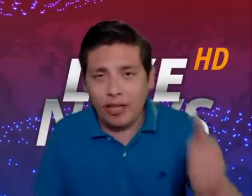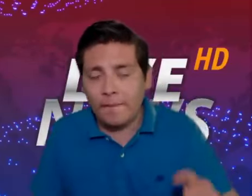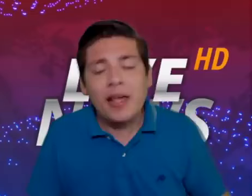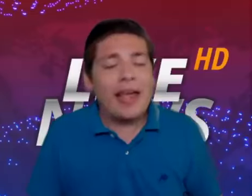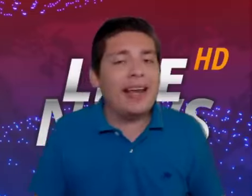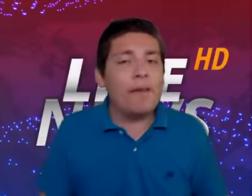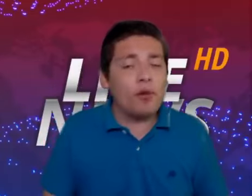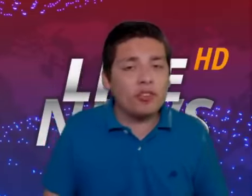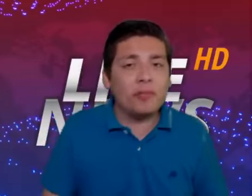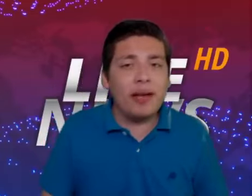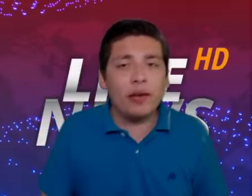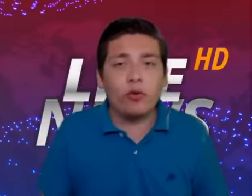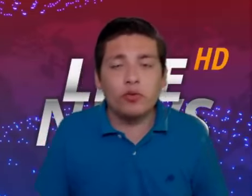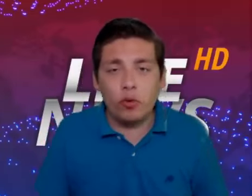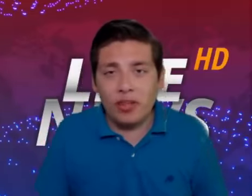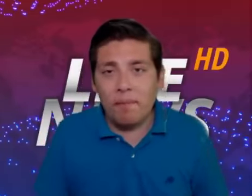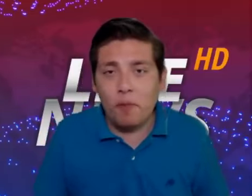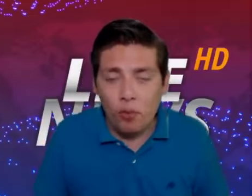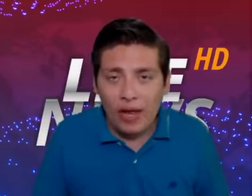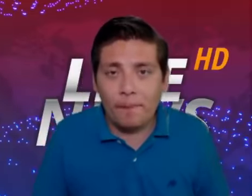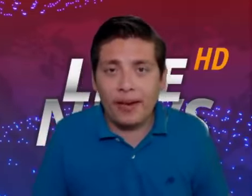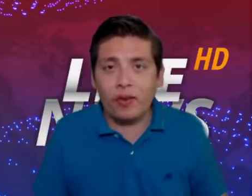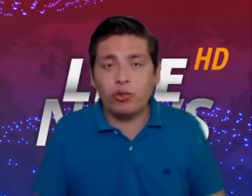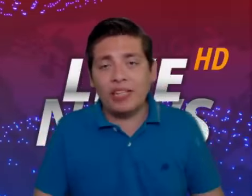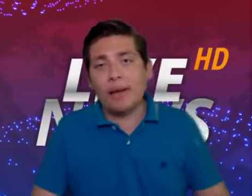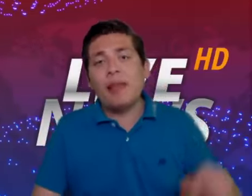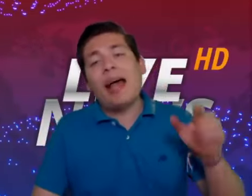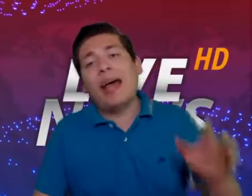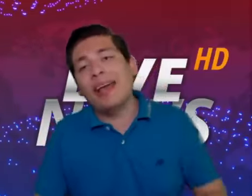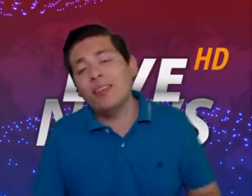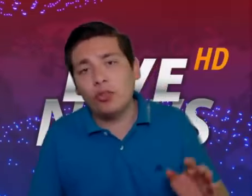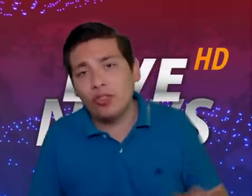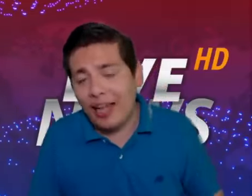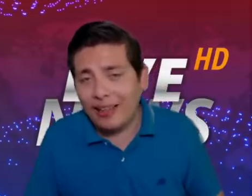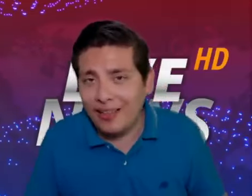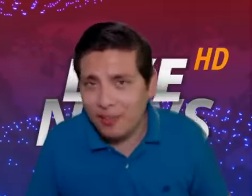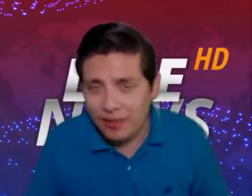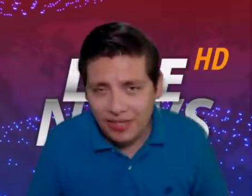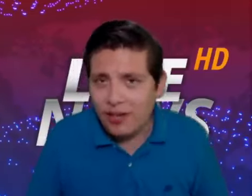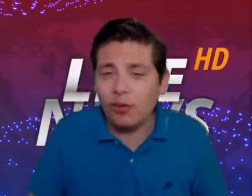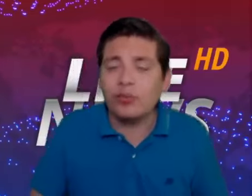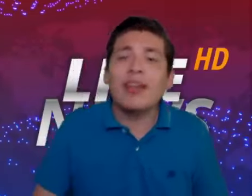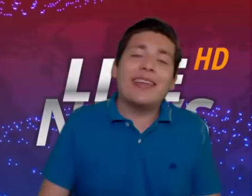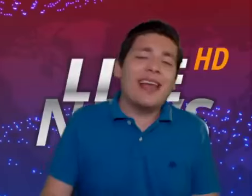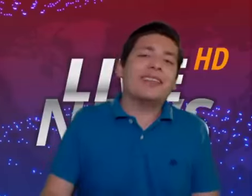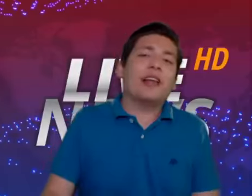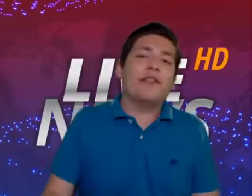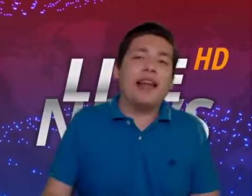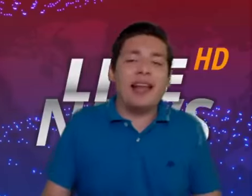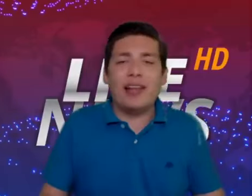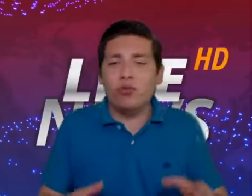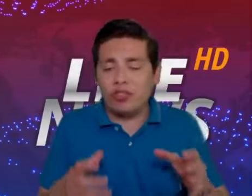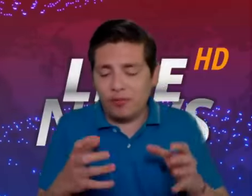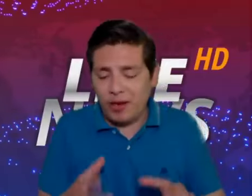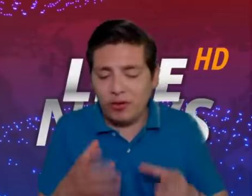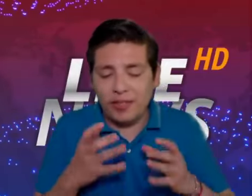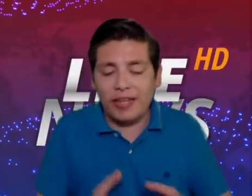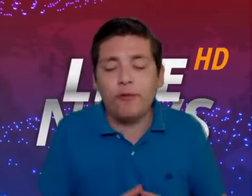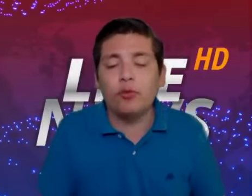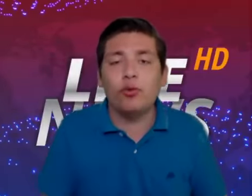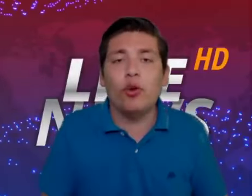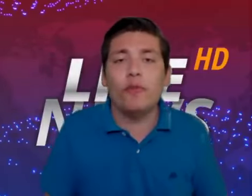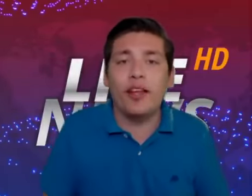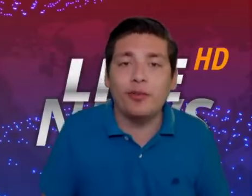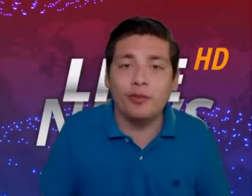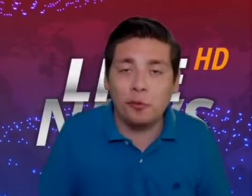acudamos a votar en la próxima consulta popular para enjuiciar a estos ratas y mezquinos. Y es que al final en nuestras manos